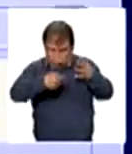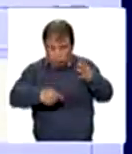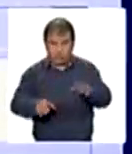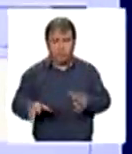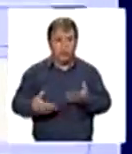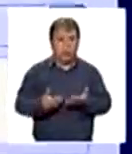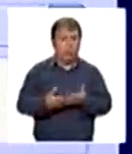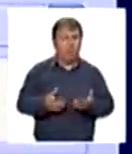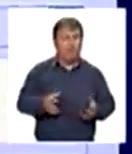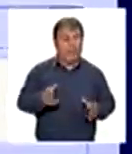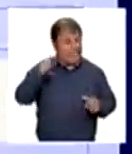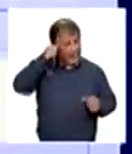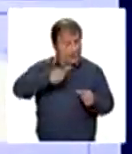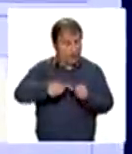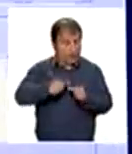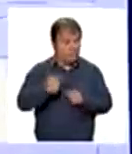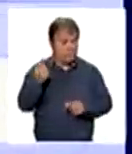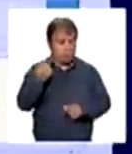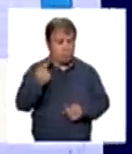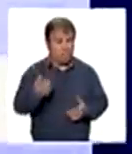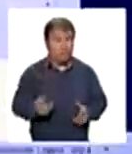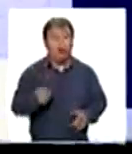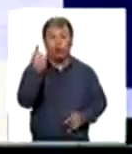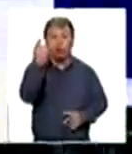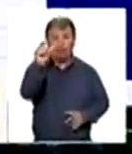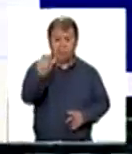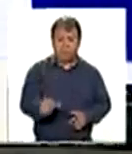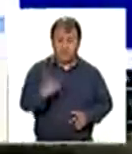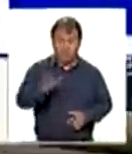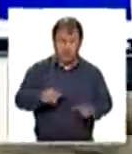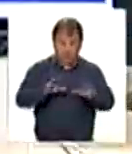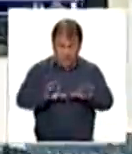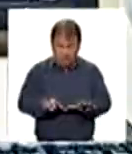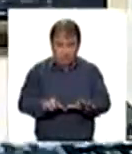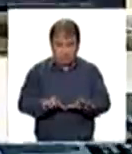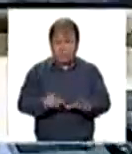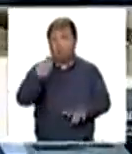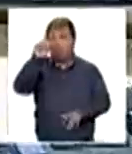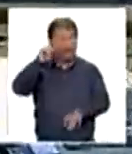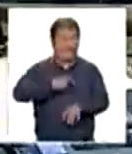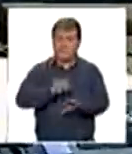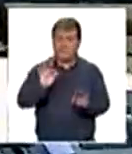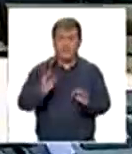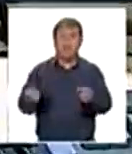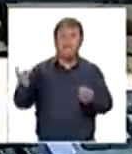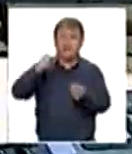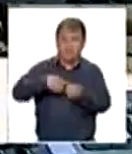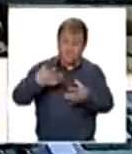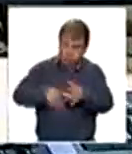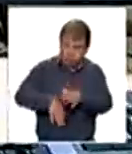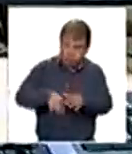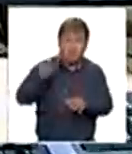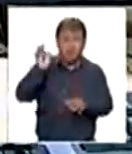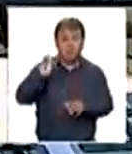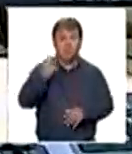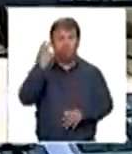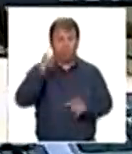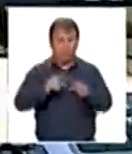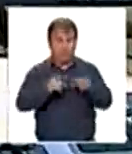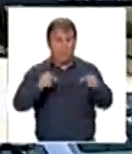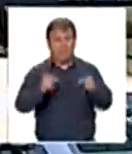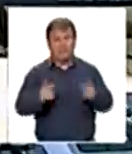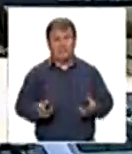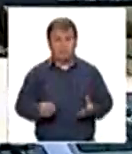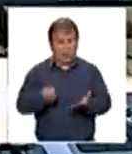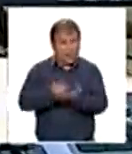no será válida. Hay que recordar que solamente una persona puede inscribirse solo una vez para participar para la compra de dos entradas. A